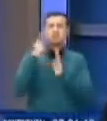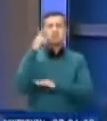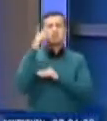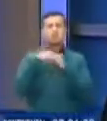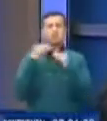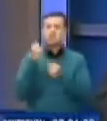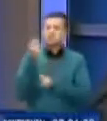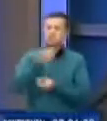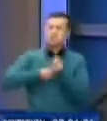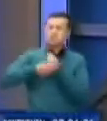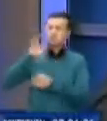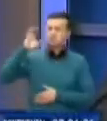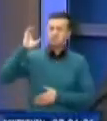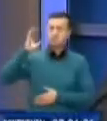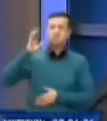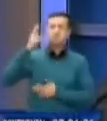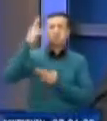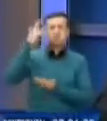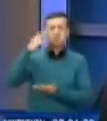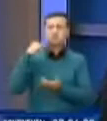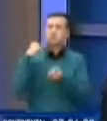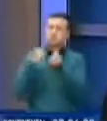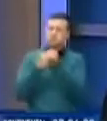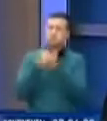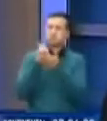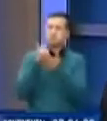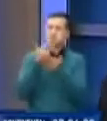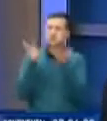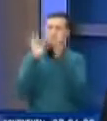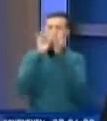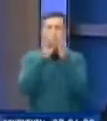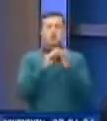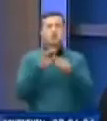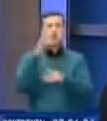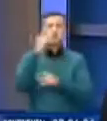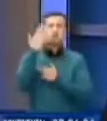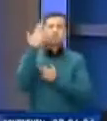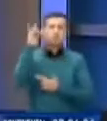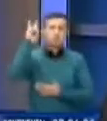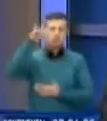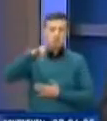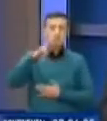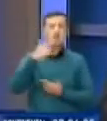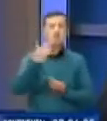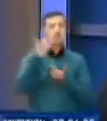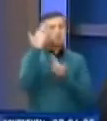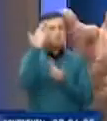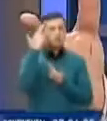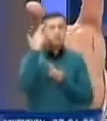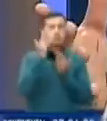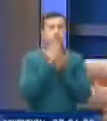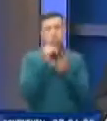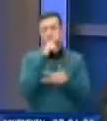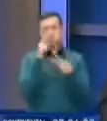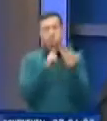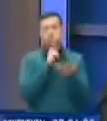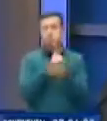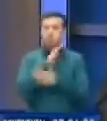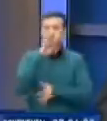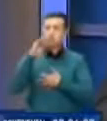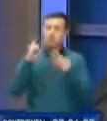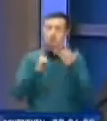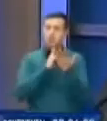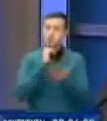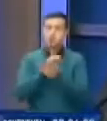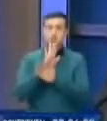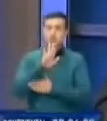inversión en las fuerzas armadas para mejorar la fae el ejército la armada sobre todos sus experimentos en